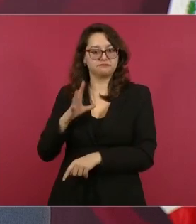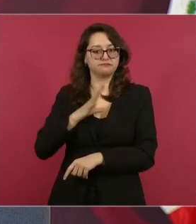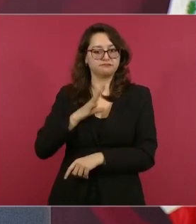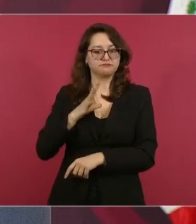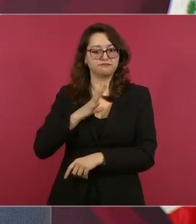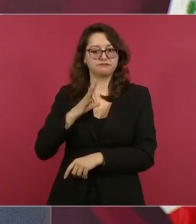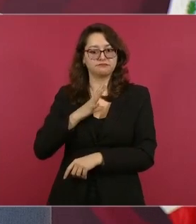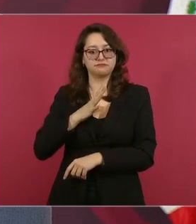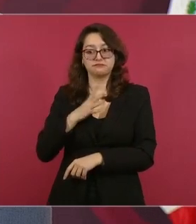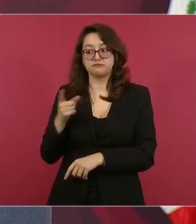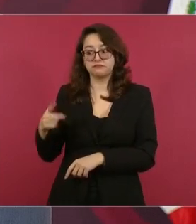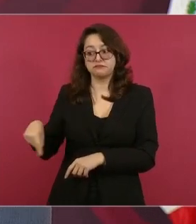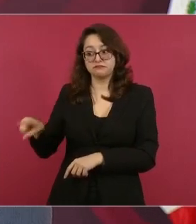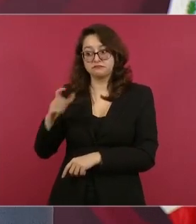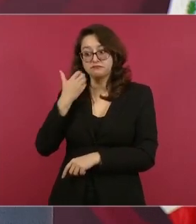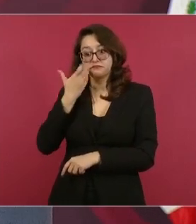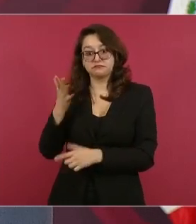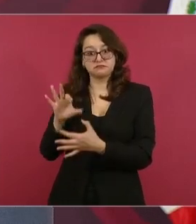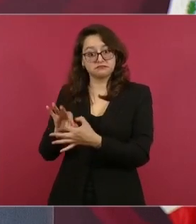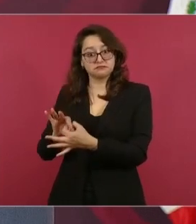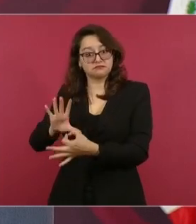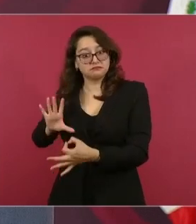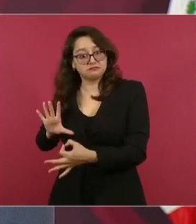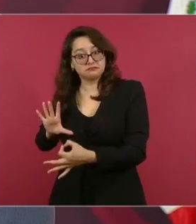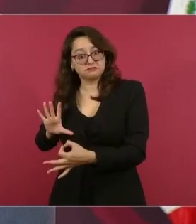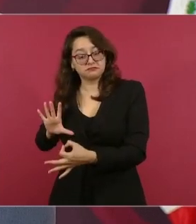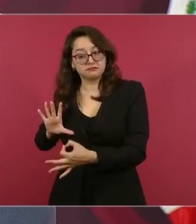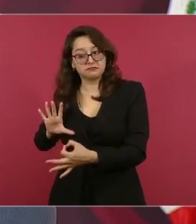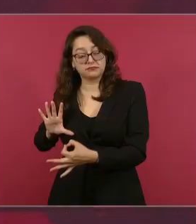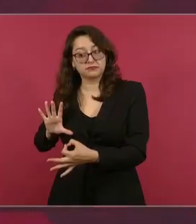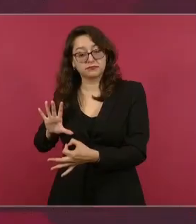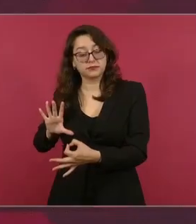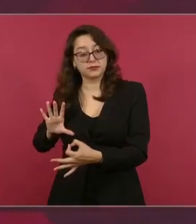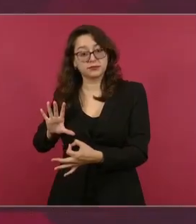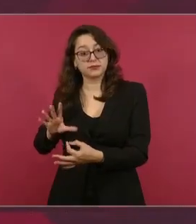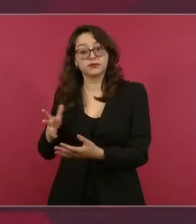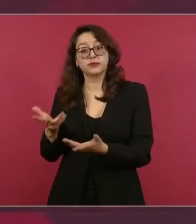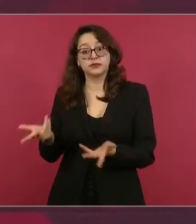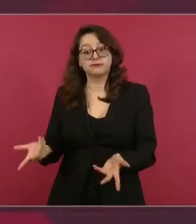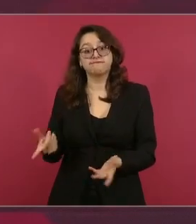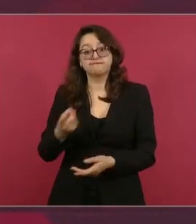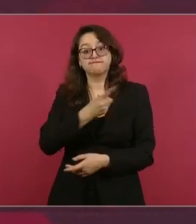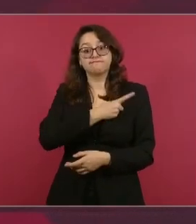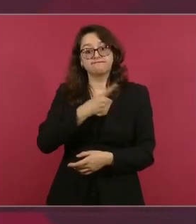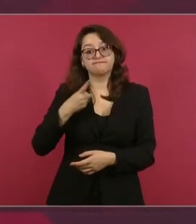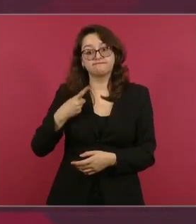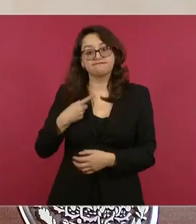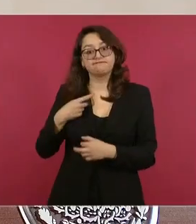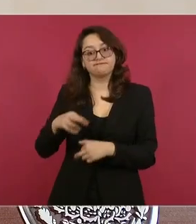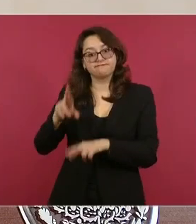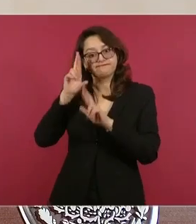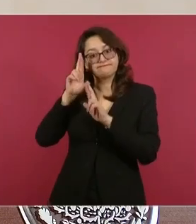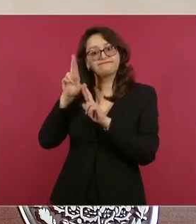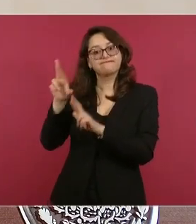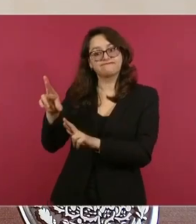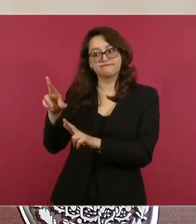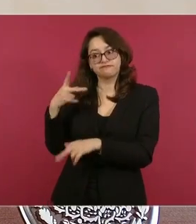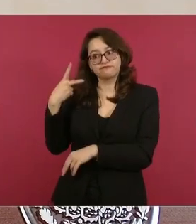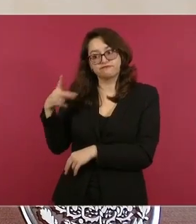Nuestro planteamiento es que debe de haber respeto a esas autonomías,